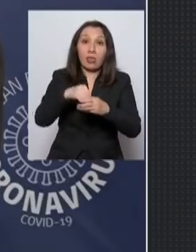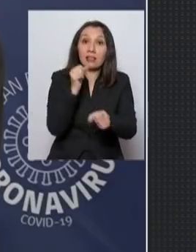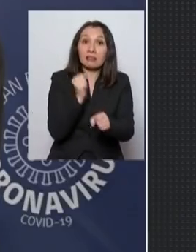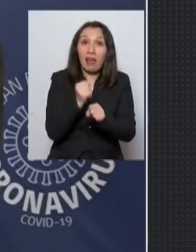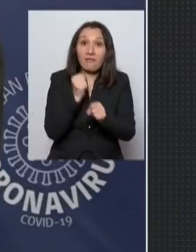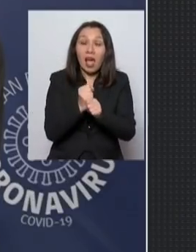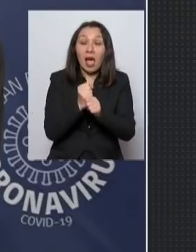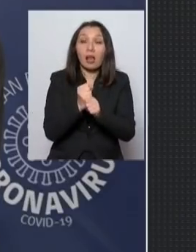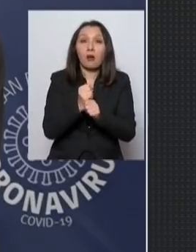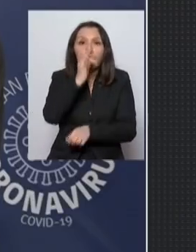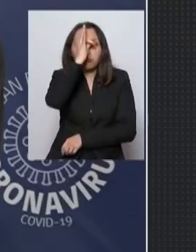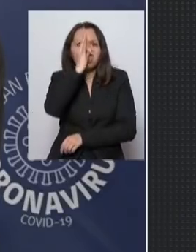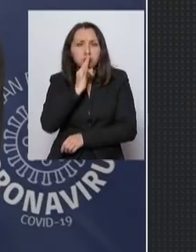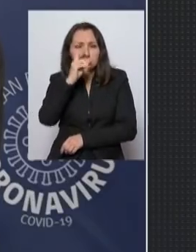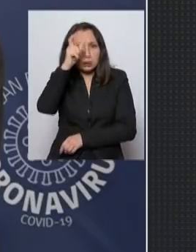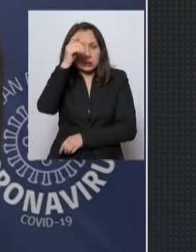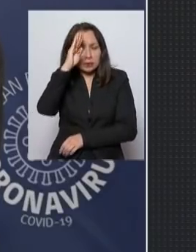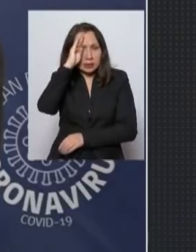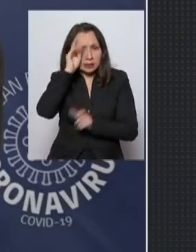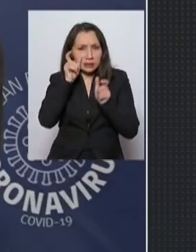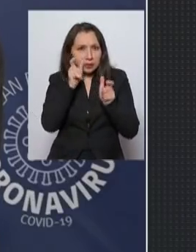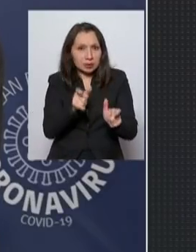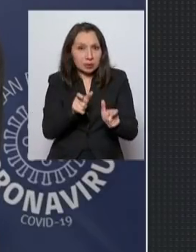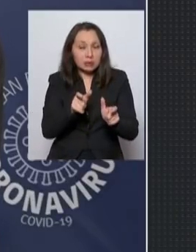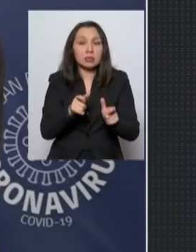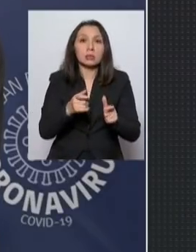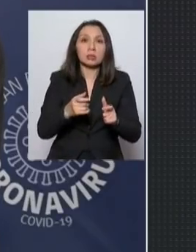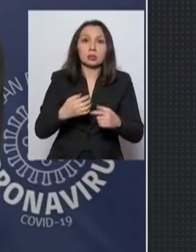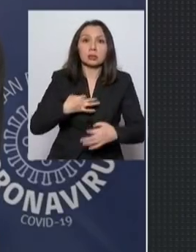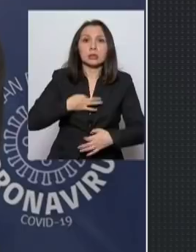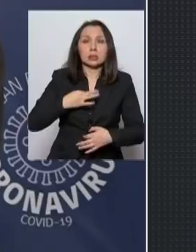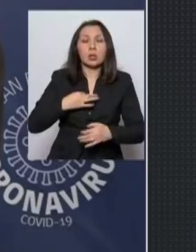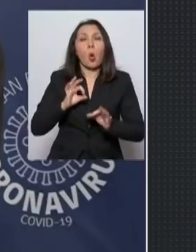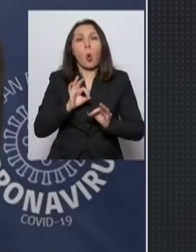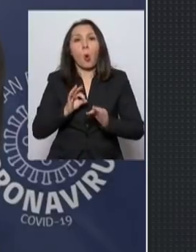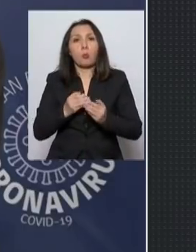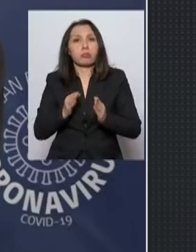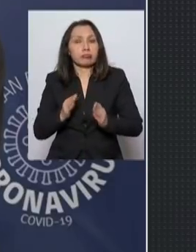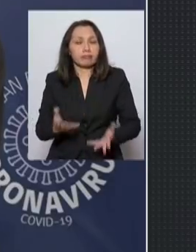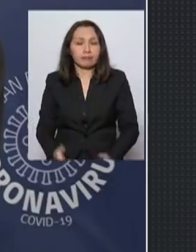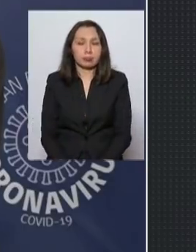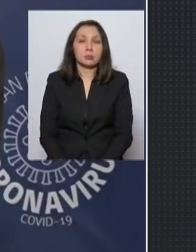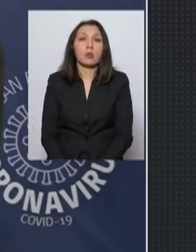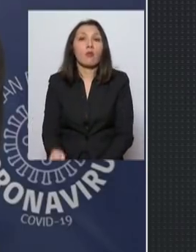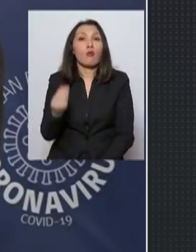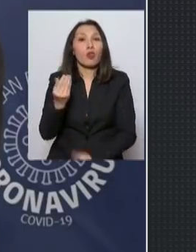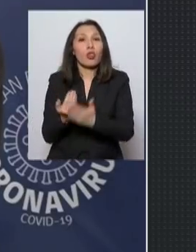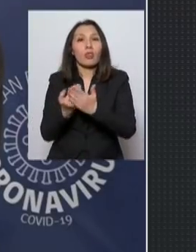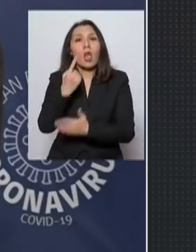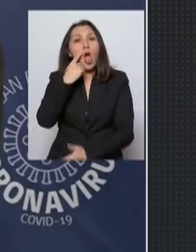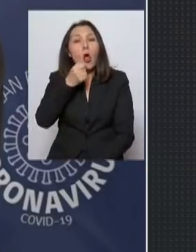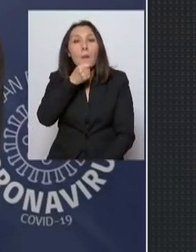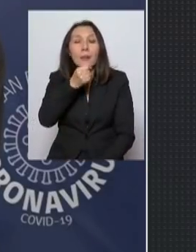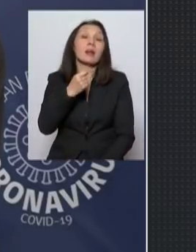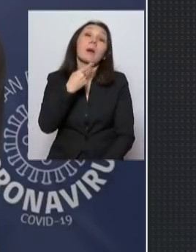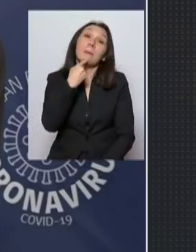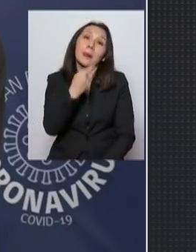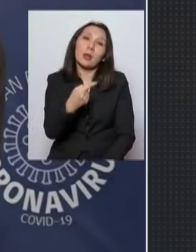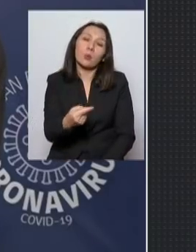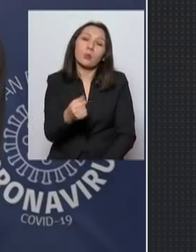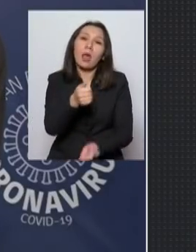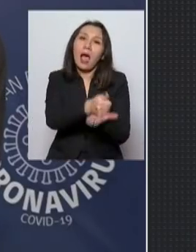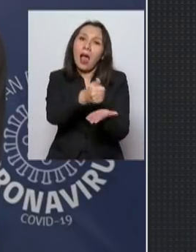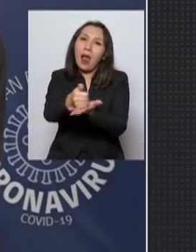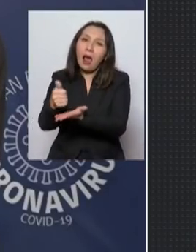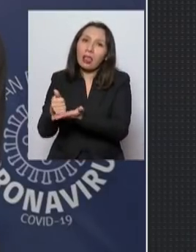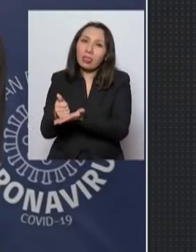ello, el personal de gendarmería uniformado o civil. Ministro, buenos días. Consultarle,